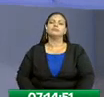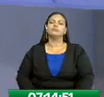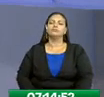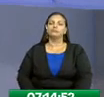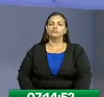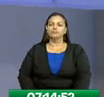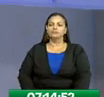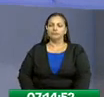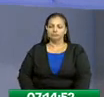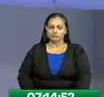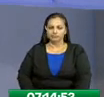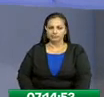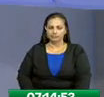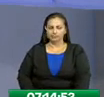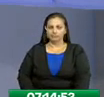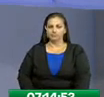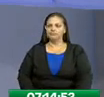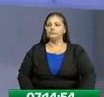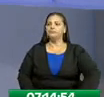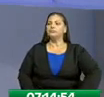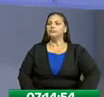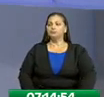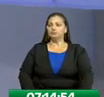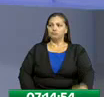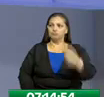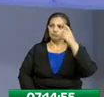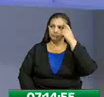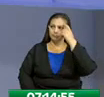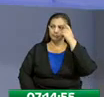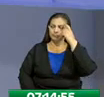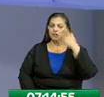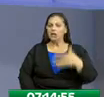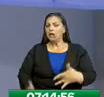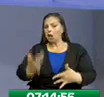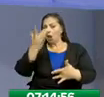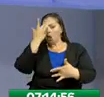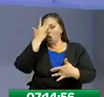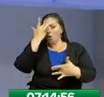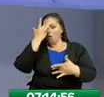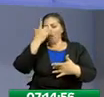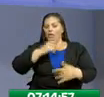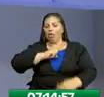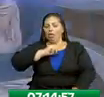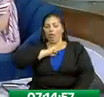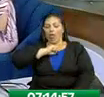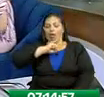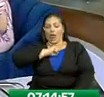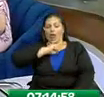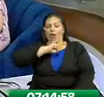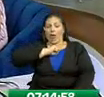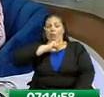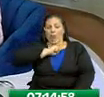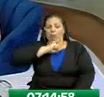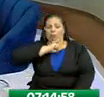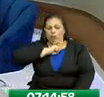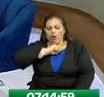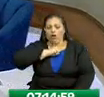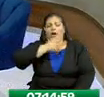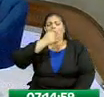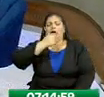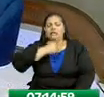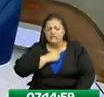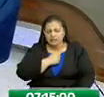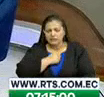estos episodios y se recupere sin ninguna dificultad. Con el tratamiento apropiado y oportuno. Con el tratamiento.